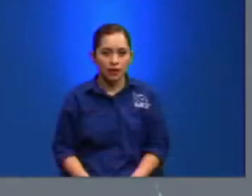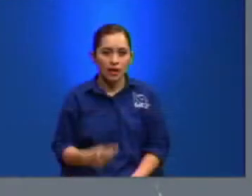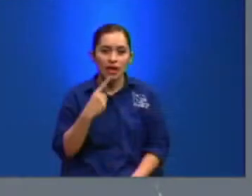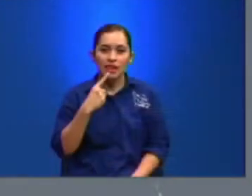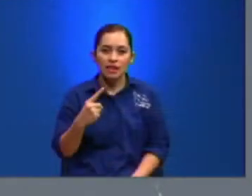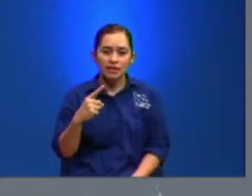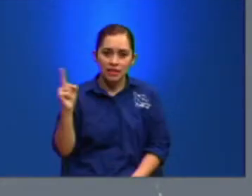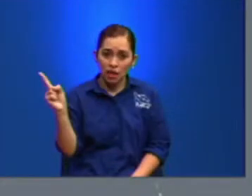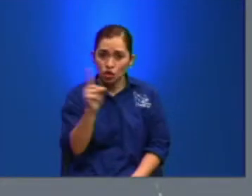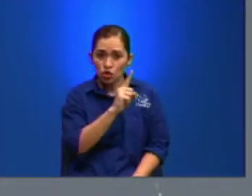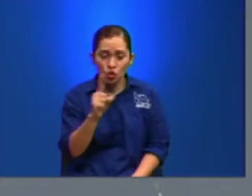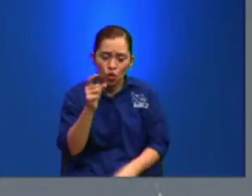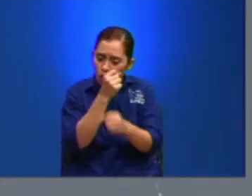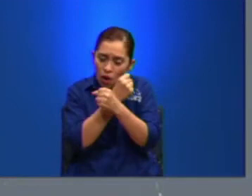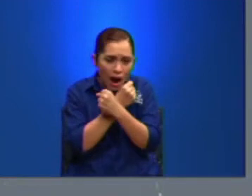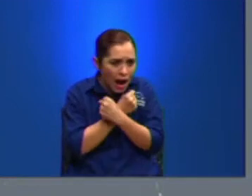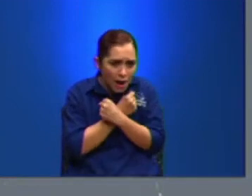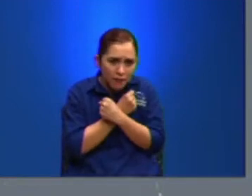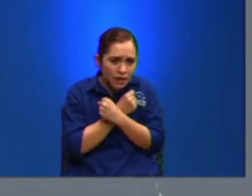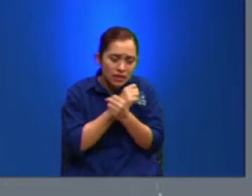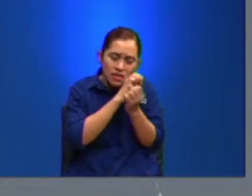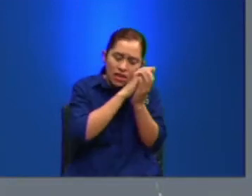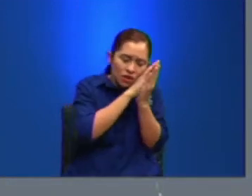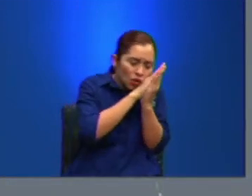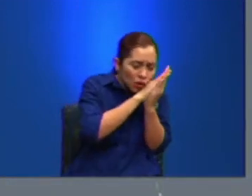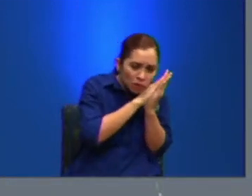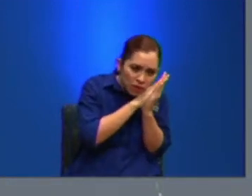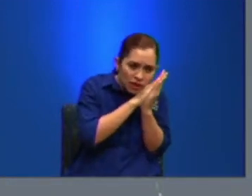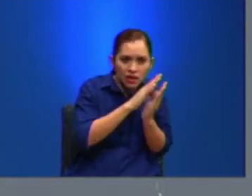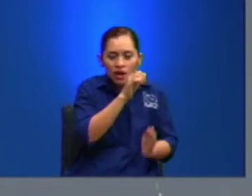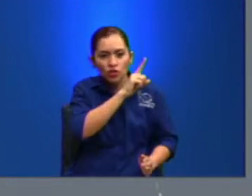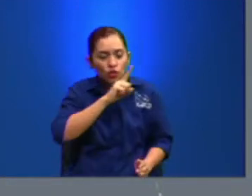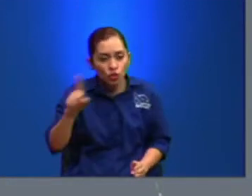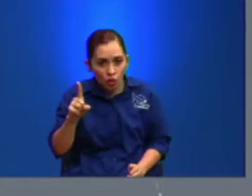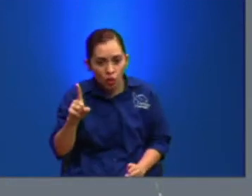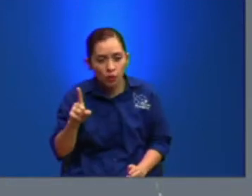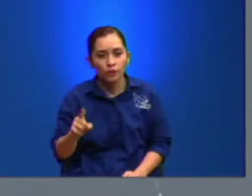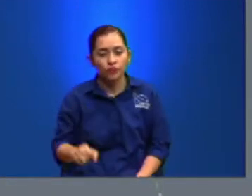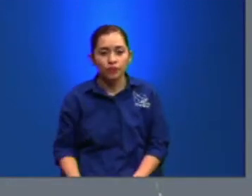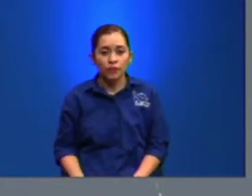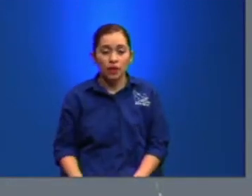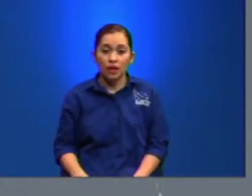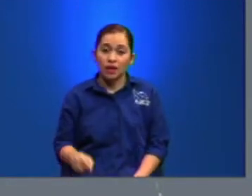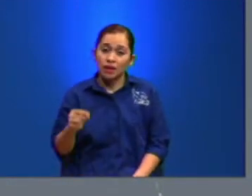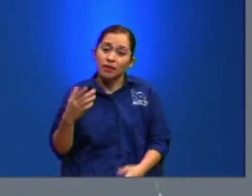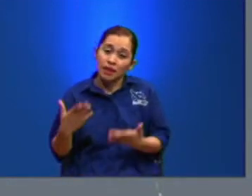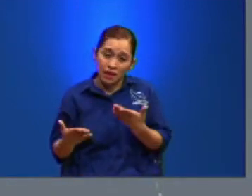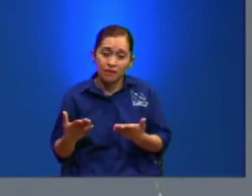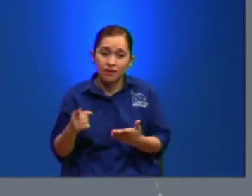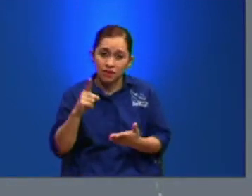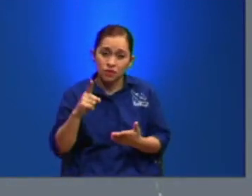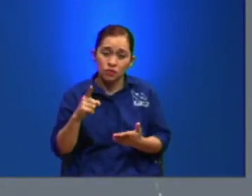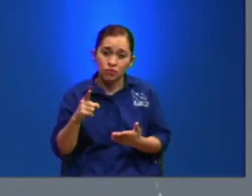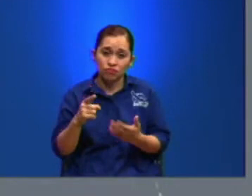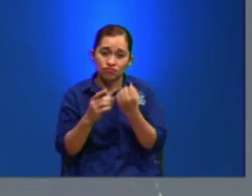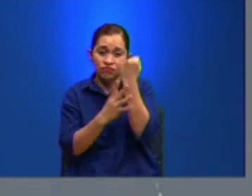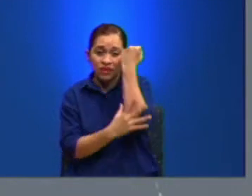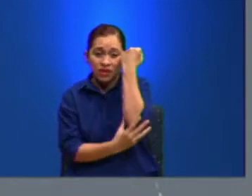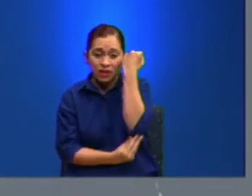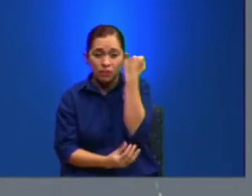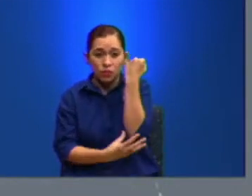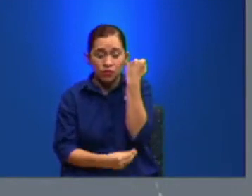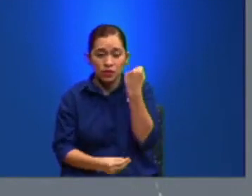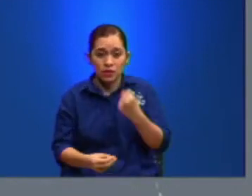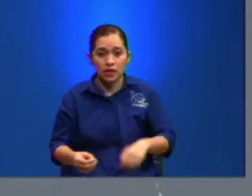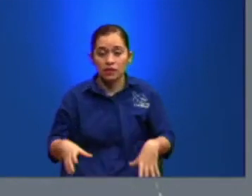enemigo del amor no ames el sueño no sea que te empobrezca abre tus